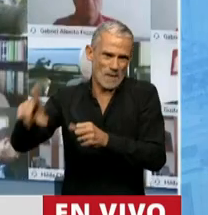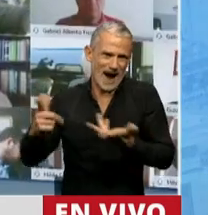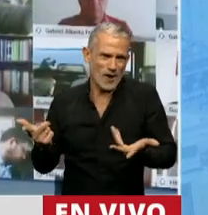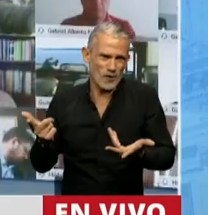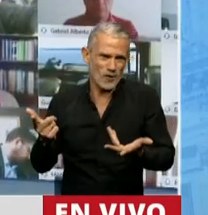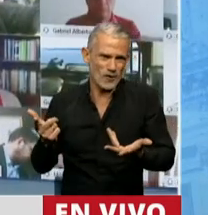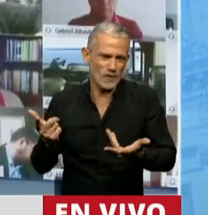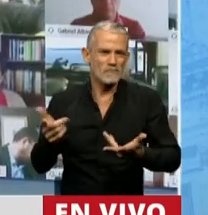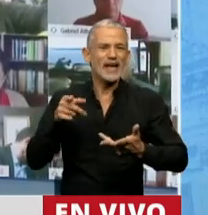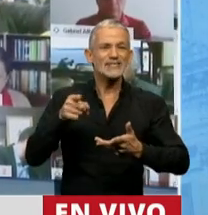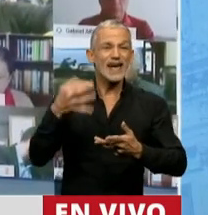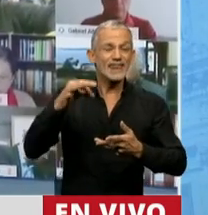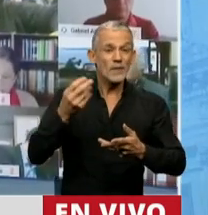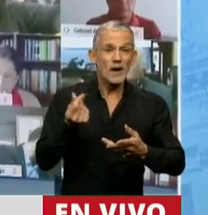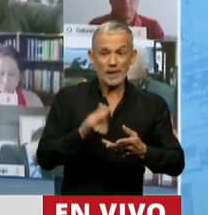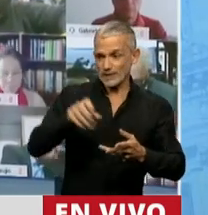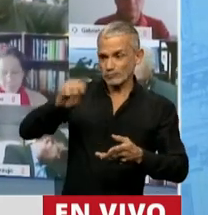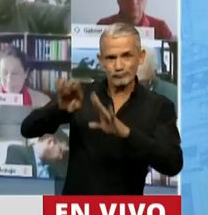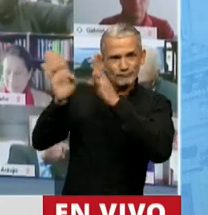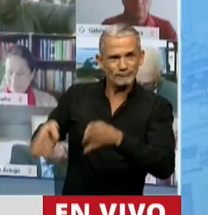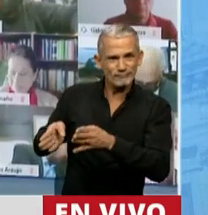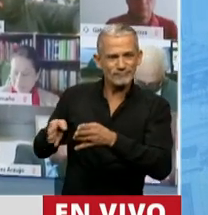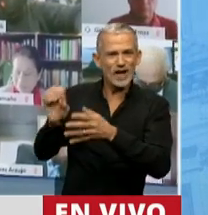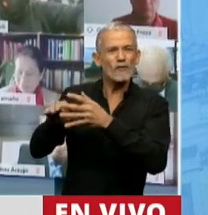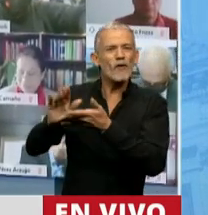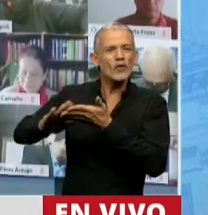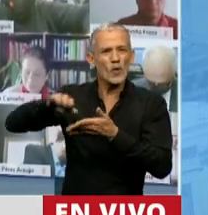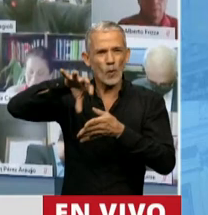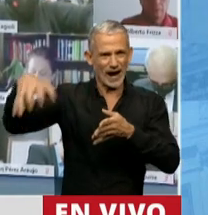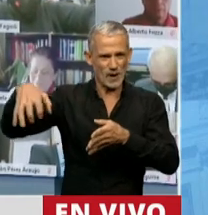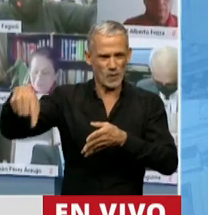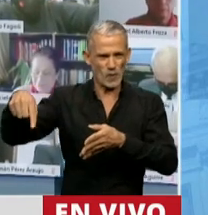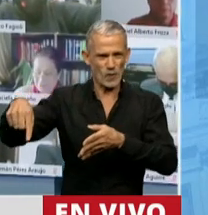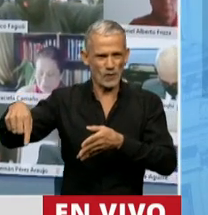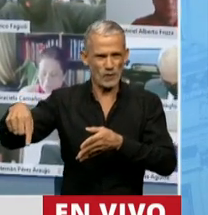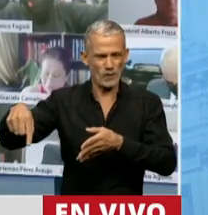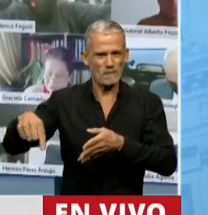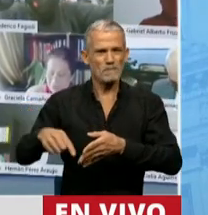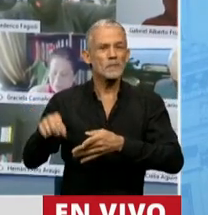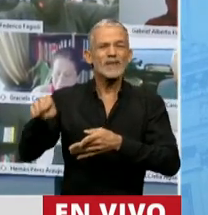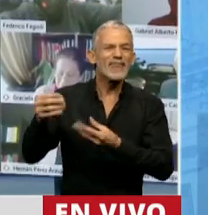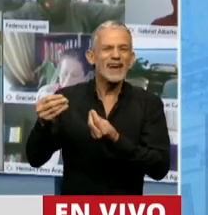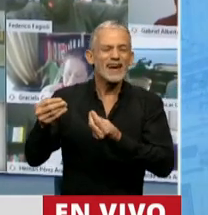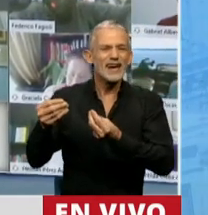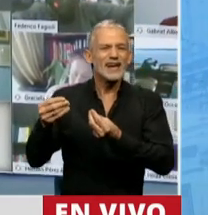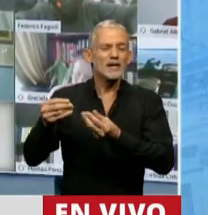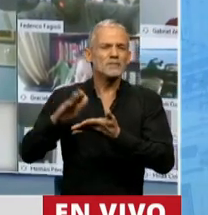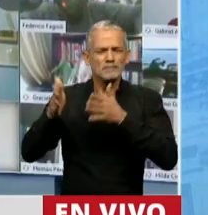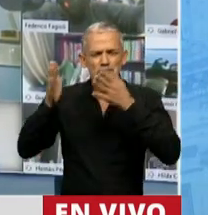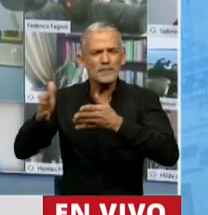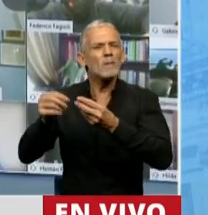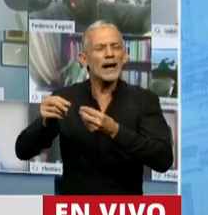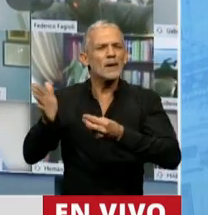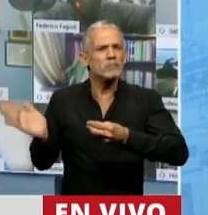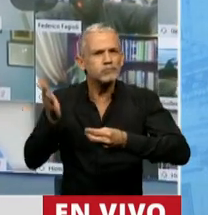y por lo tanto tendrán que ir a contribuir a ese fondo de afectación específica para